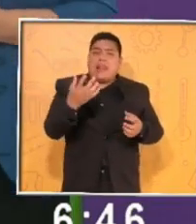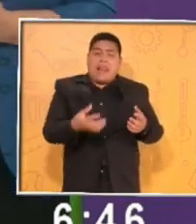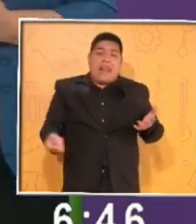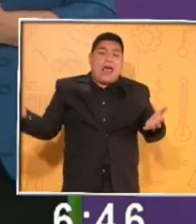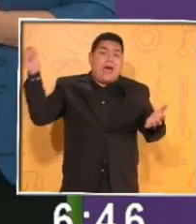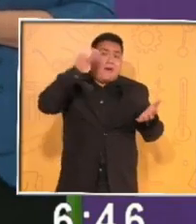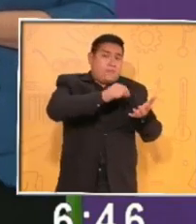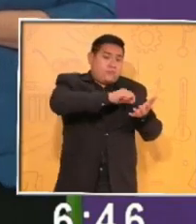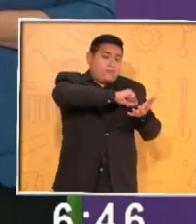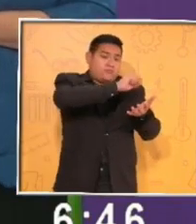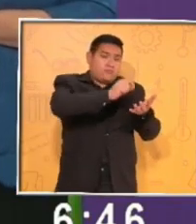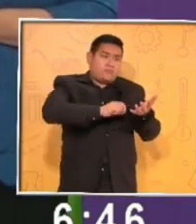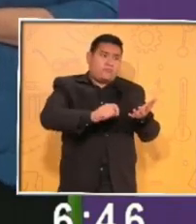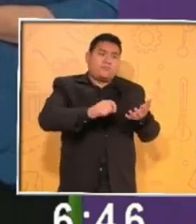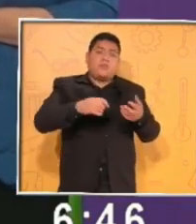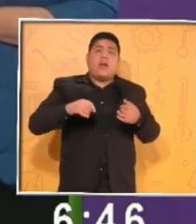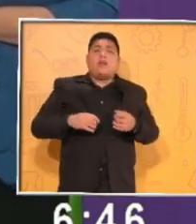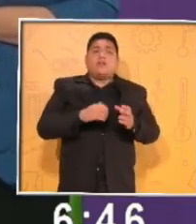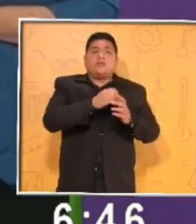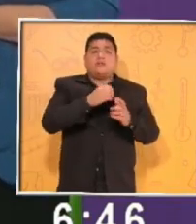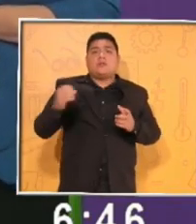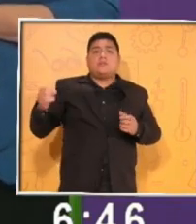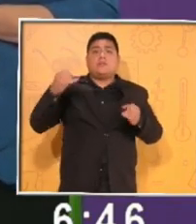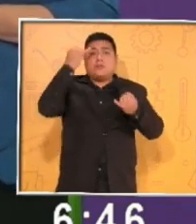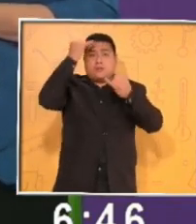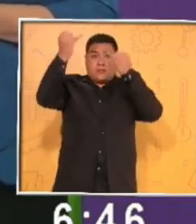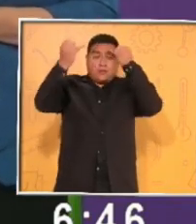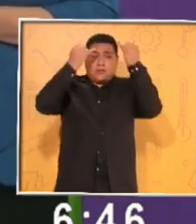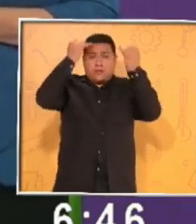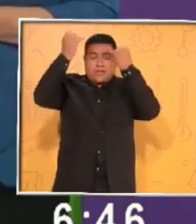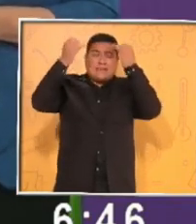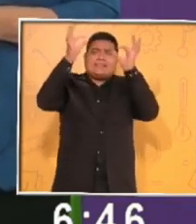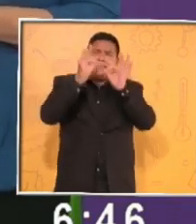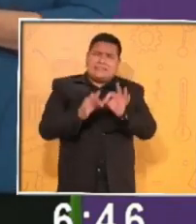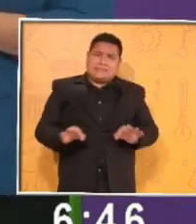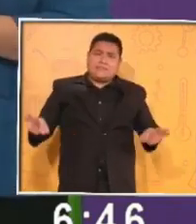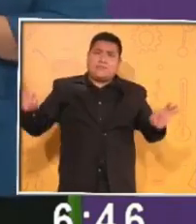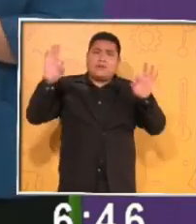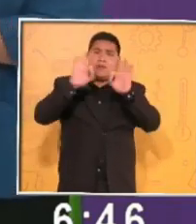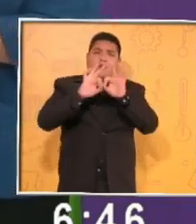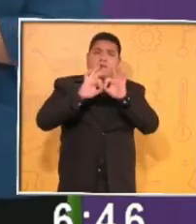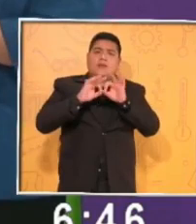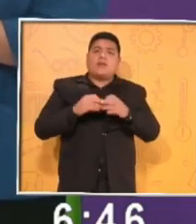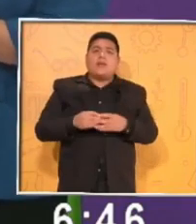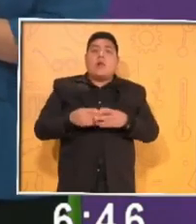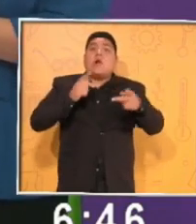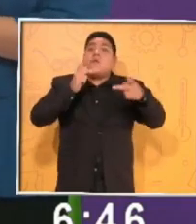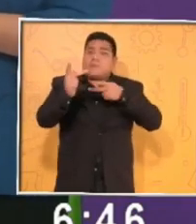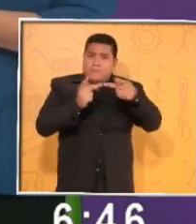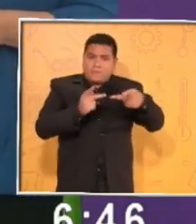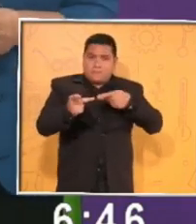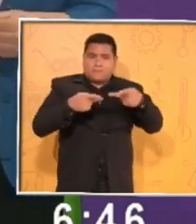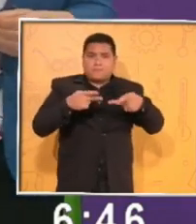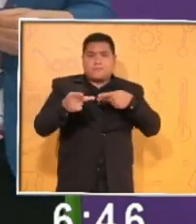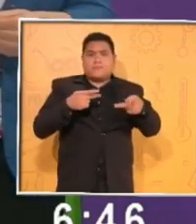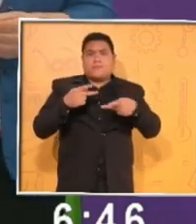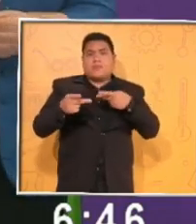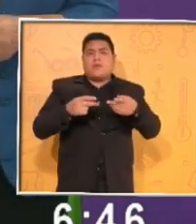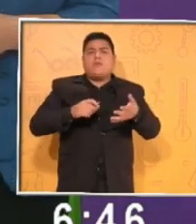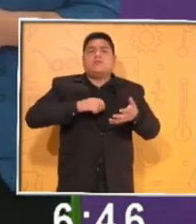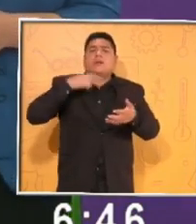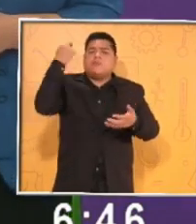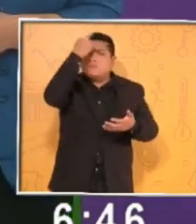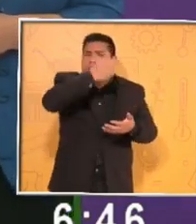nuestro organizador de ideas. ¿Sí? Es importante que ahorita lo preparen, lo vamos a